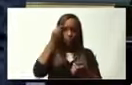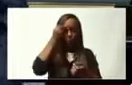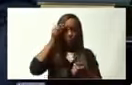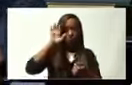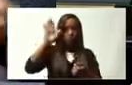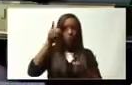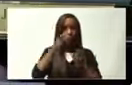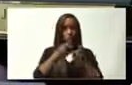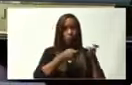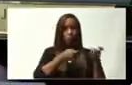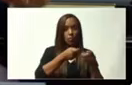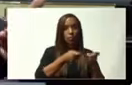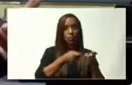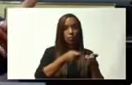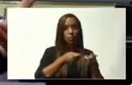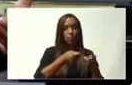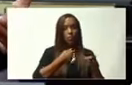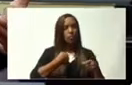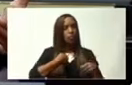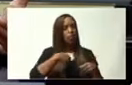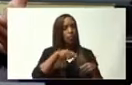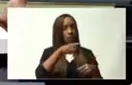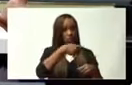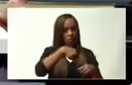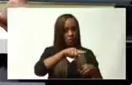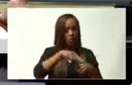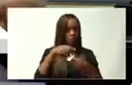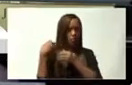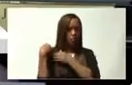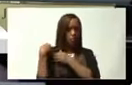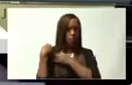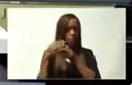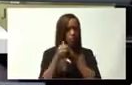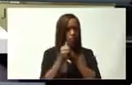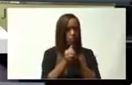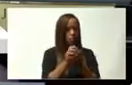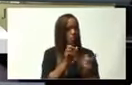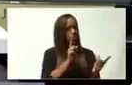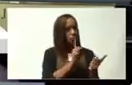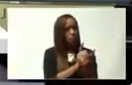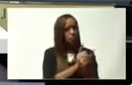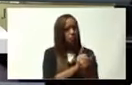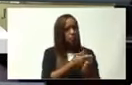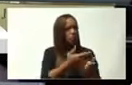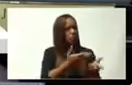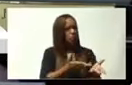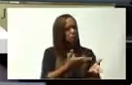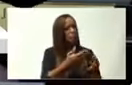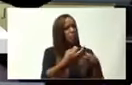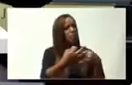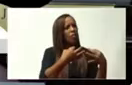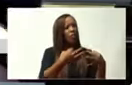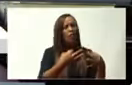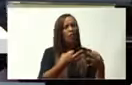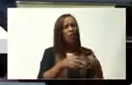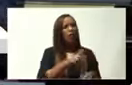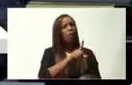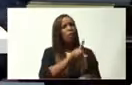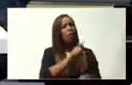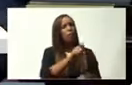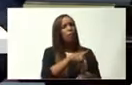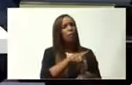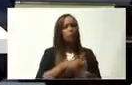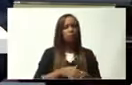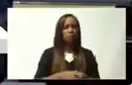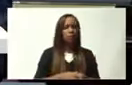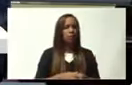nosotros estemos engañando a nosotros mismos y colocando títulos a los préstamos que